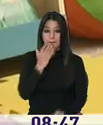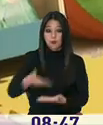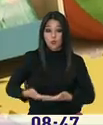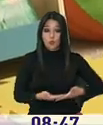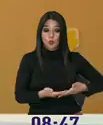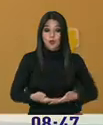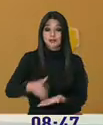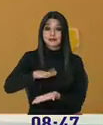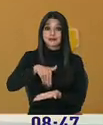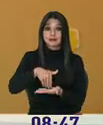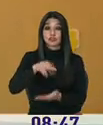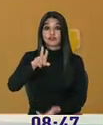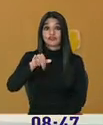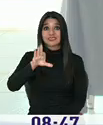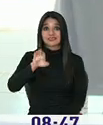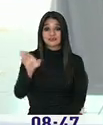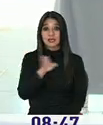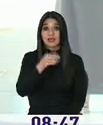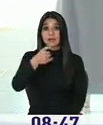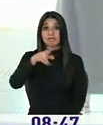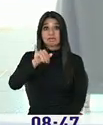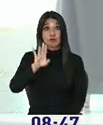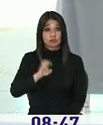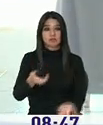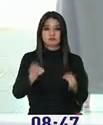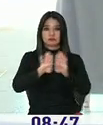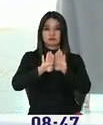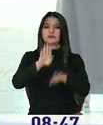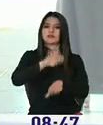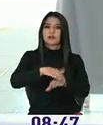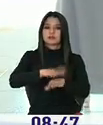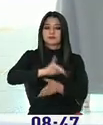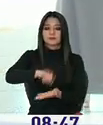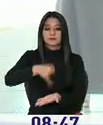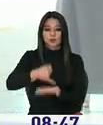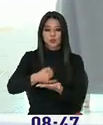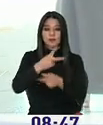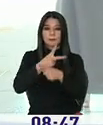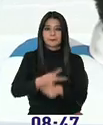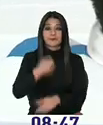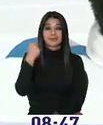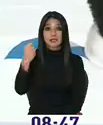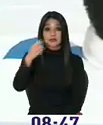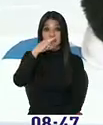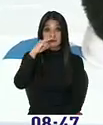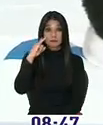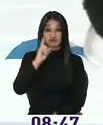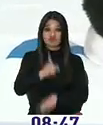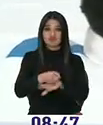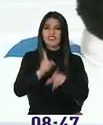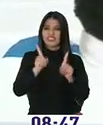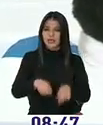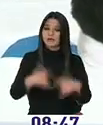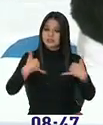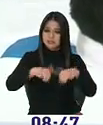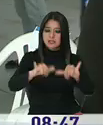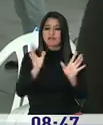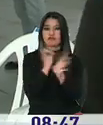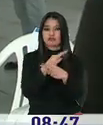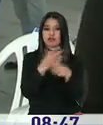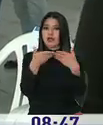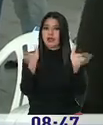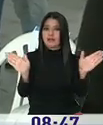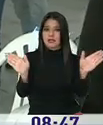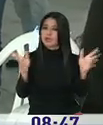Hermosa cerró pese a que la disposición de la Junta de Protección de Derechos de la Niñez dispuso que debe seguir funcionando. El Guagua